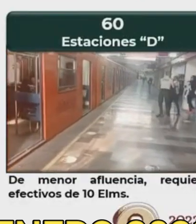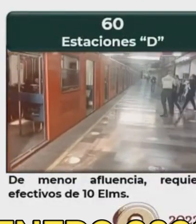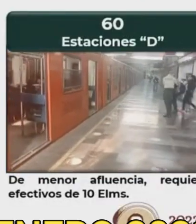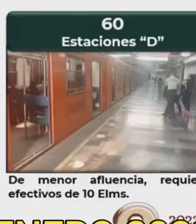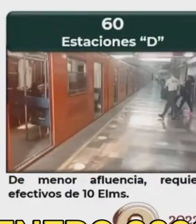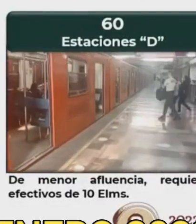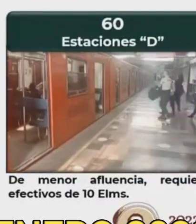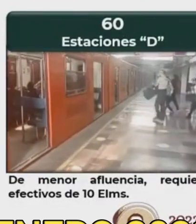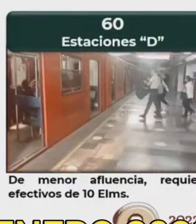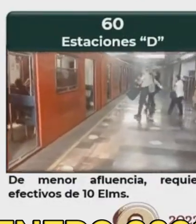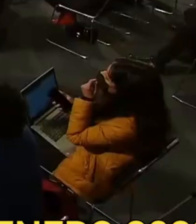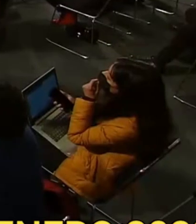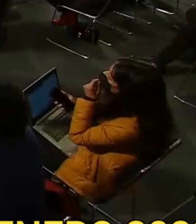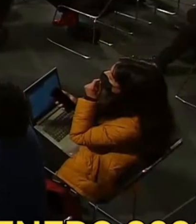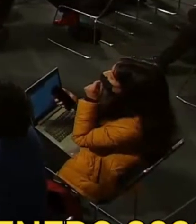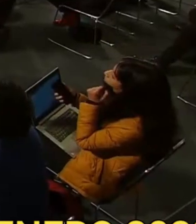Miren, esta, párame.